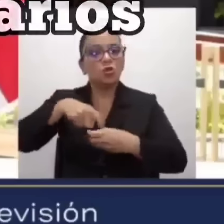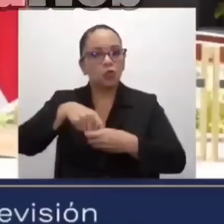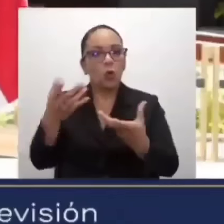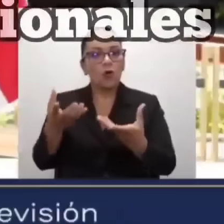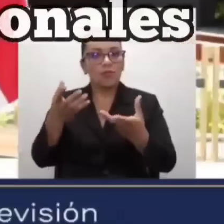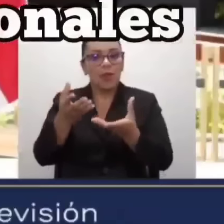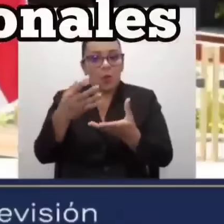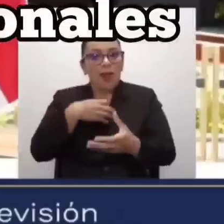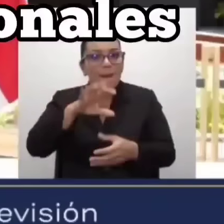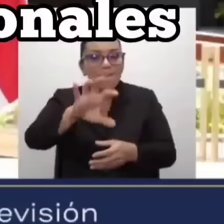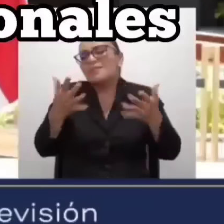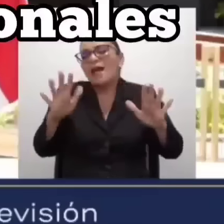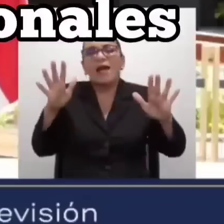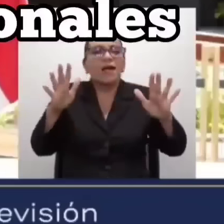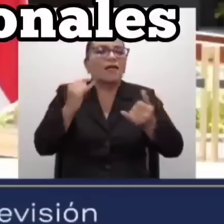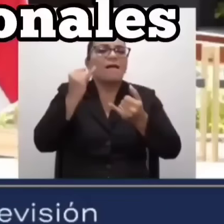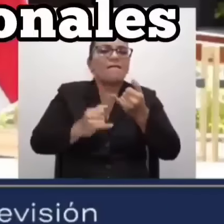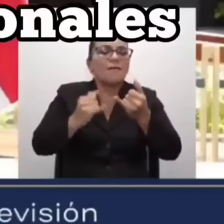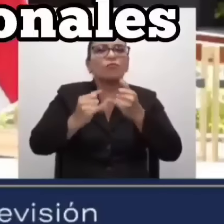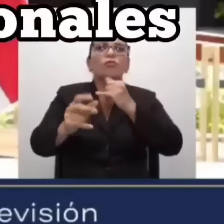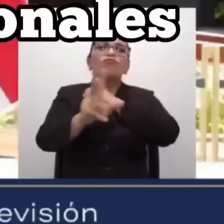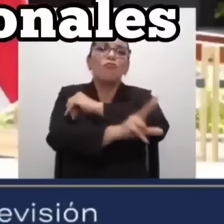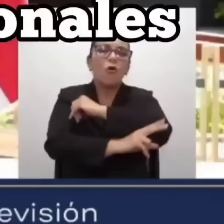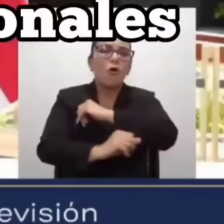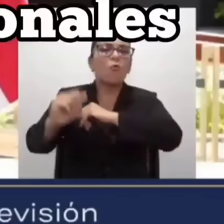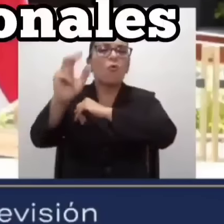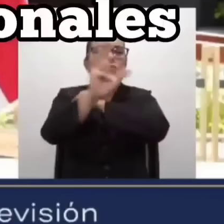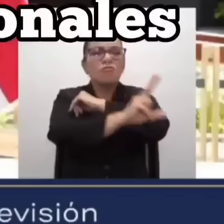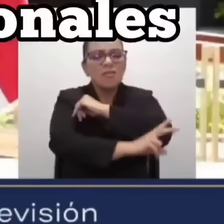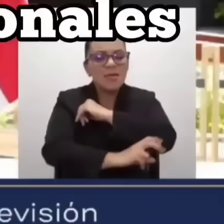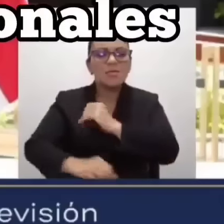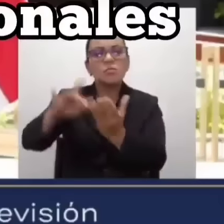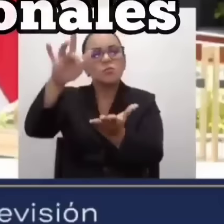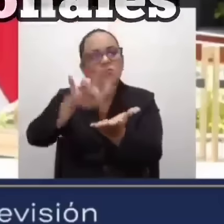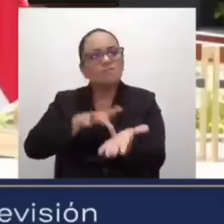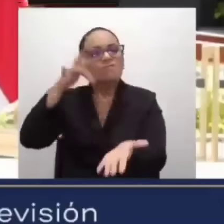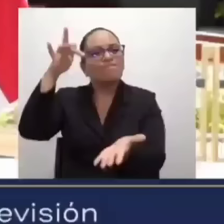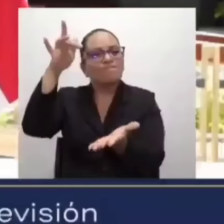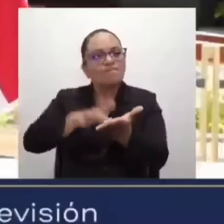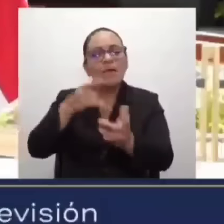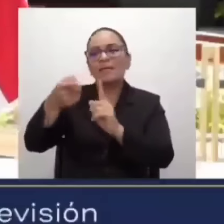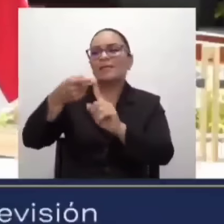y acabemos el robo, el ordeño desde